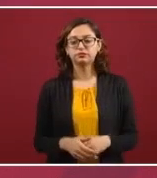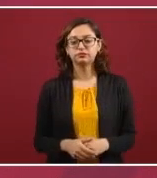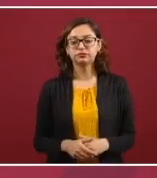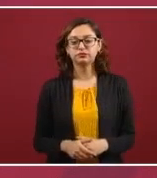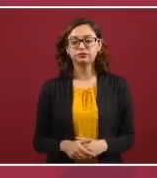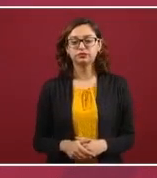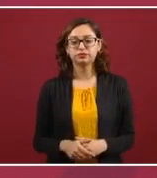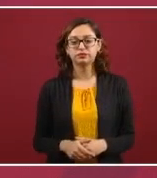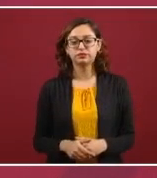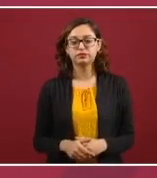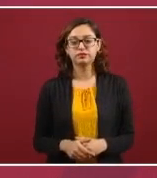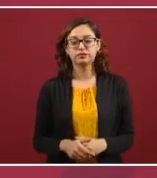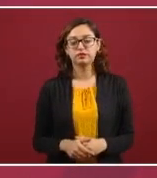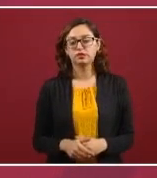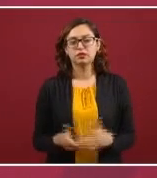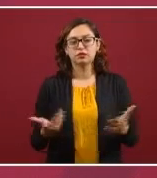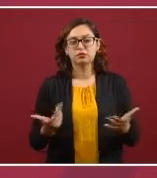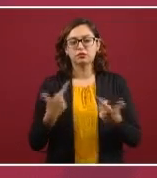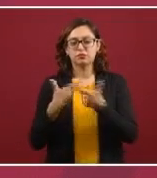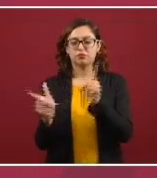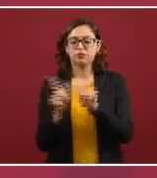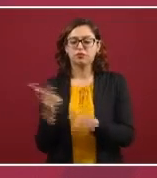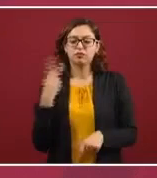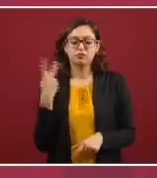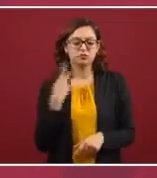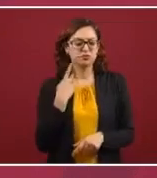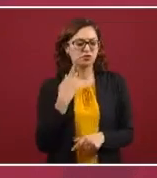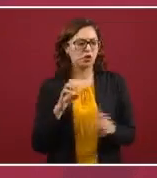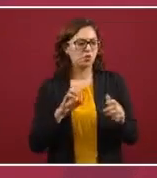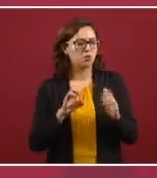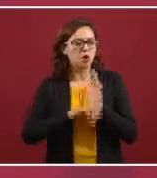se dan diferencias en el PAN,